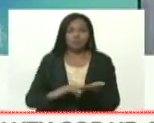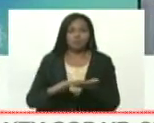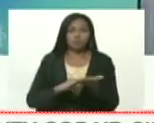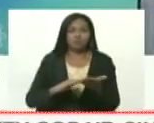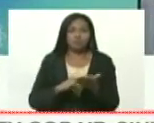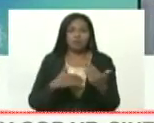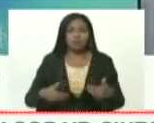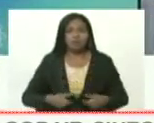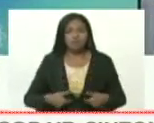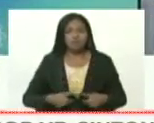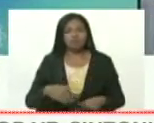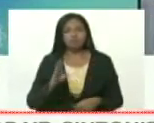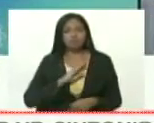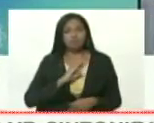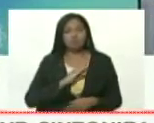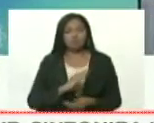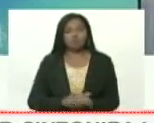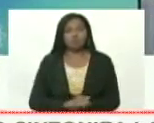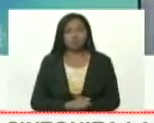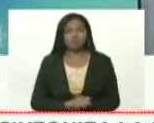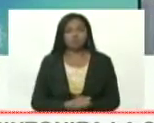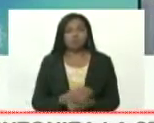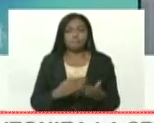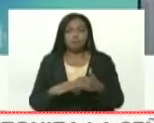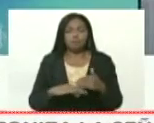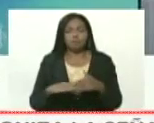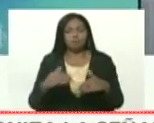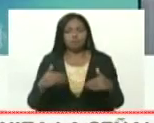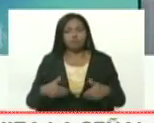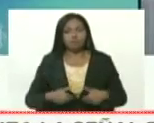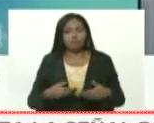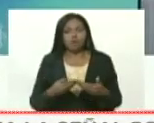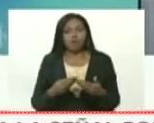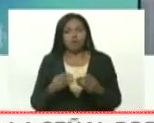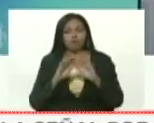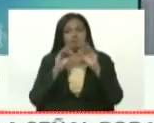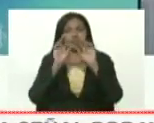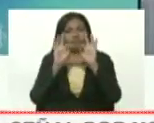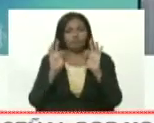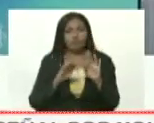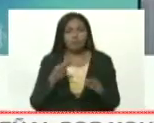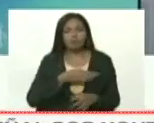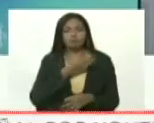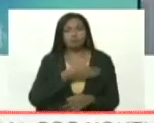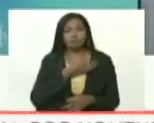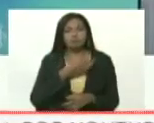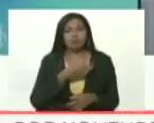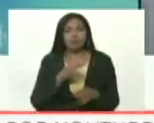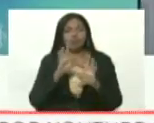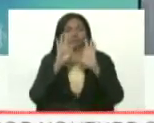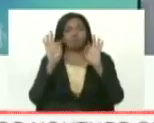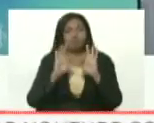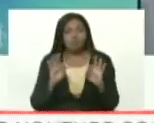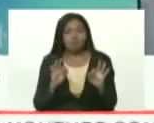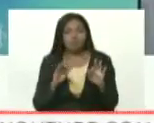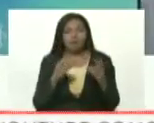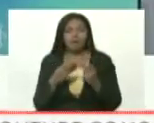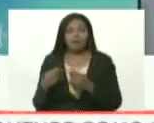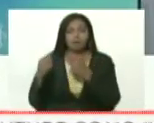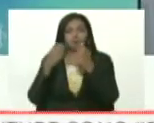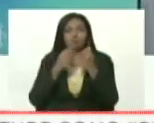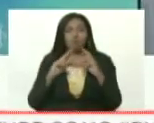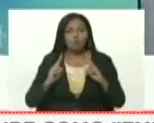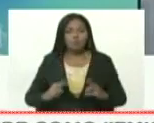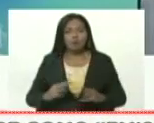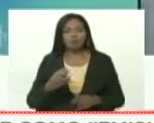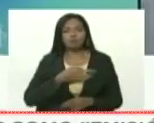con esfuerzos propios, vamos consolidando el modelo social, el modelo económico, el modelo humano